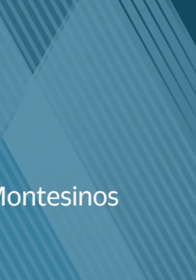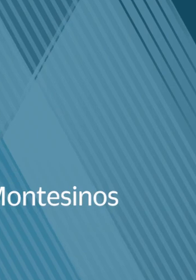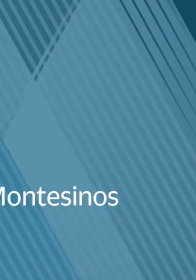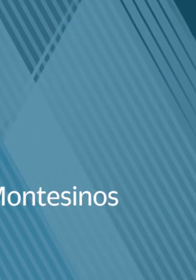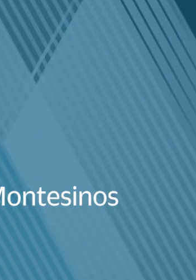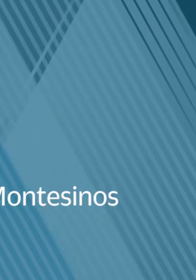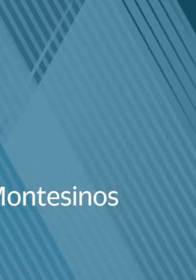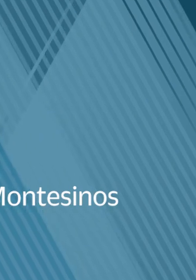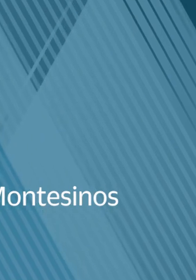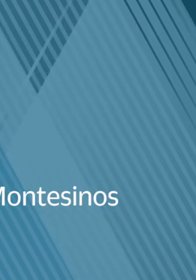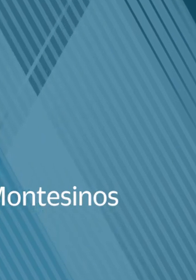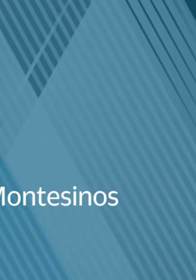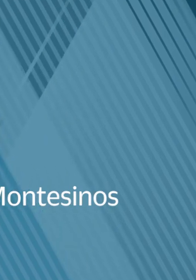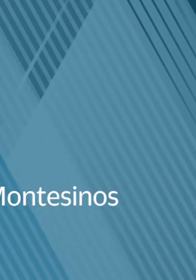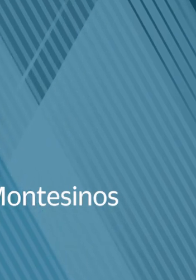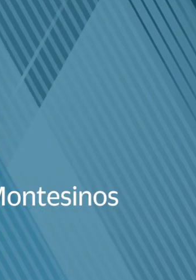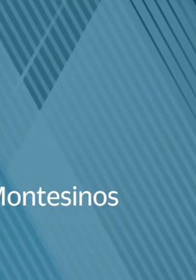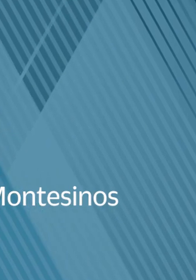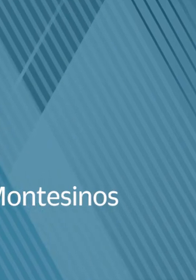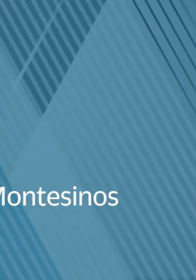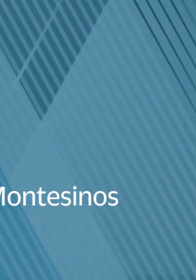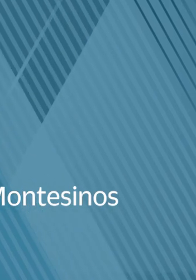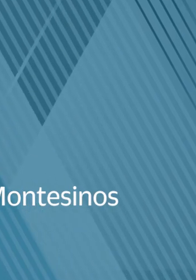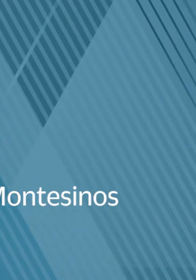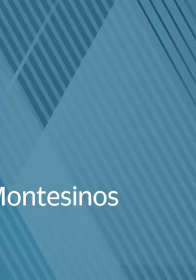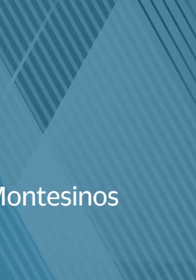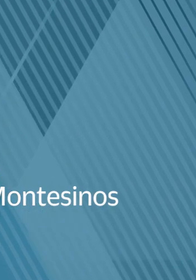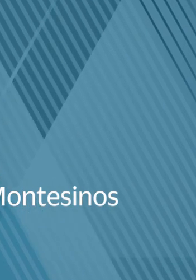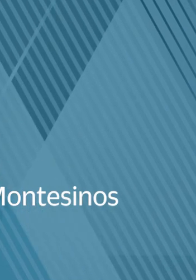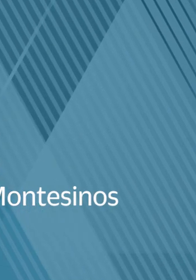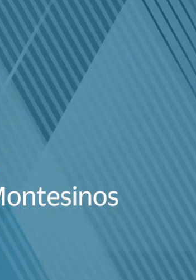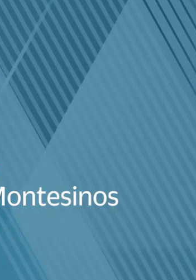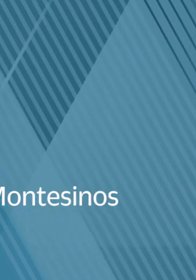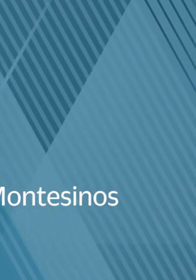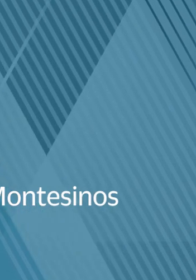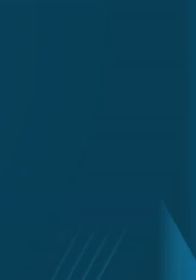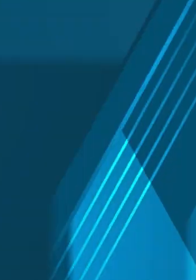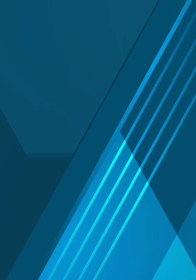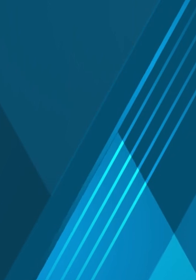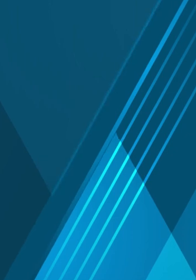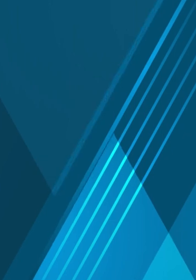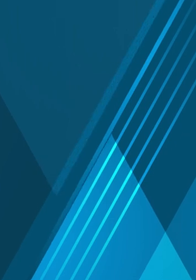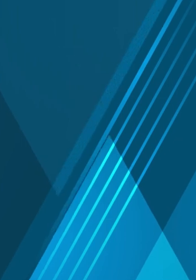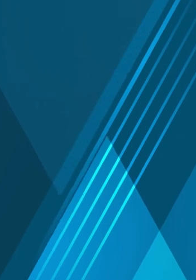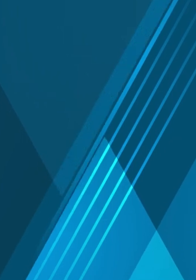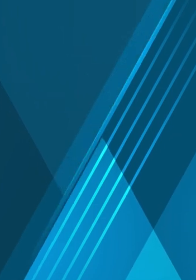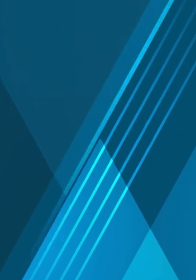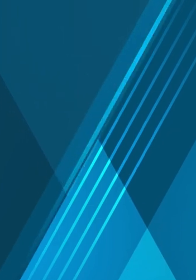la posibilidad de establecer las condiciones.